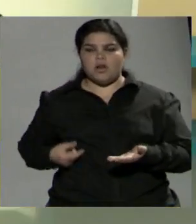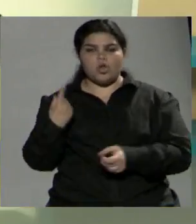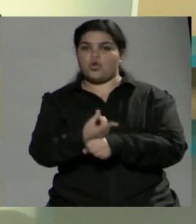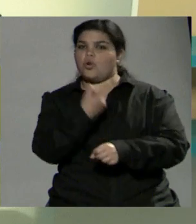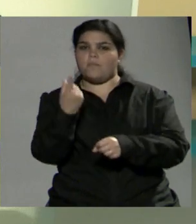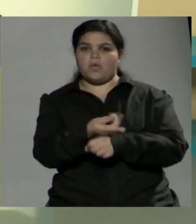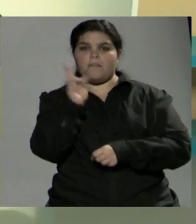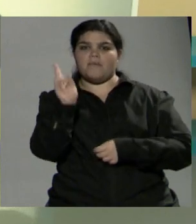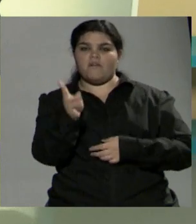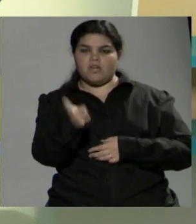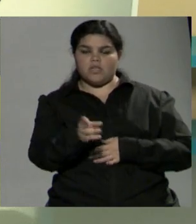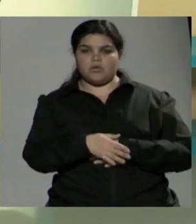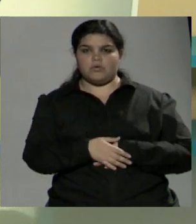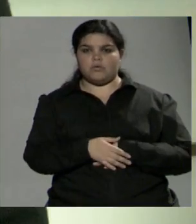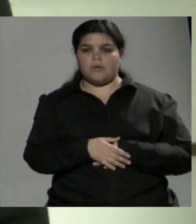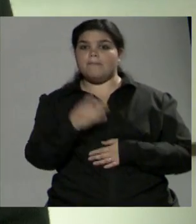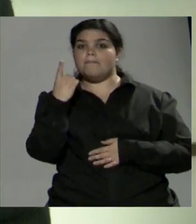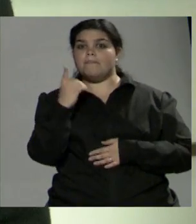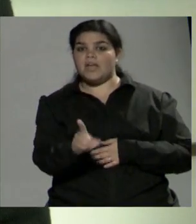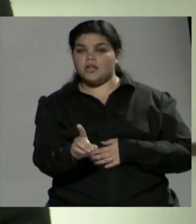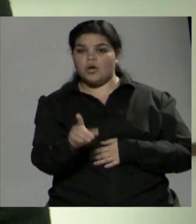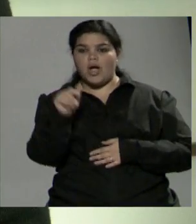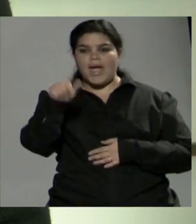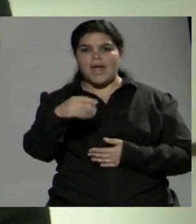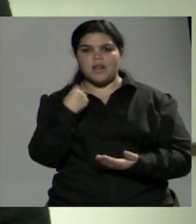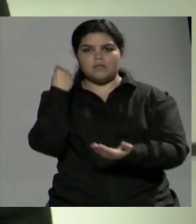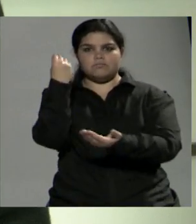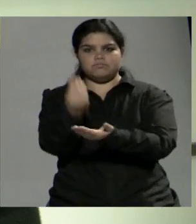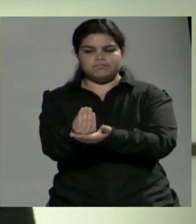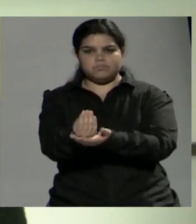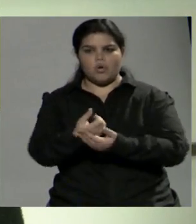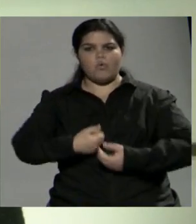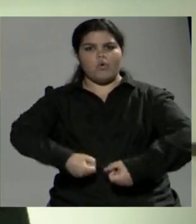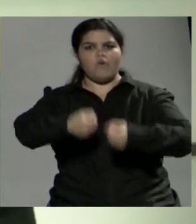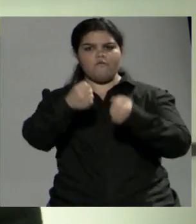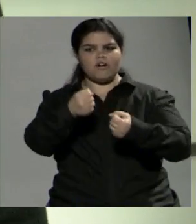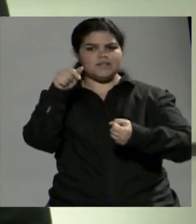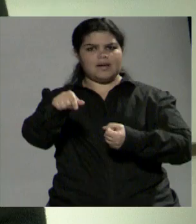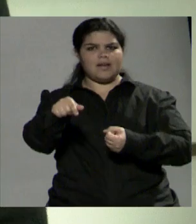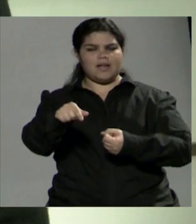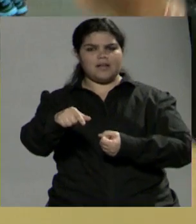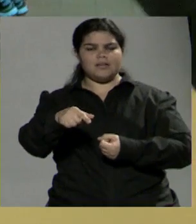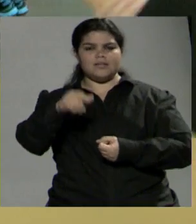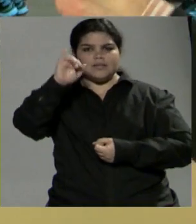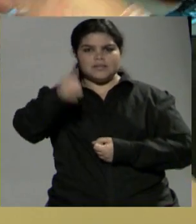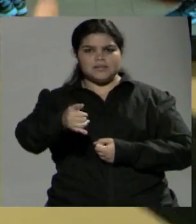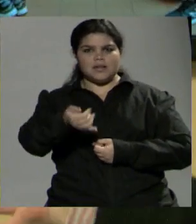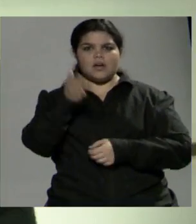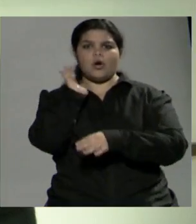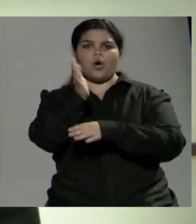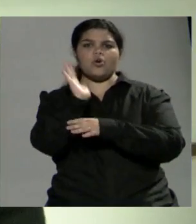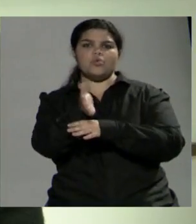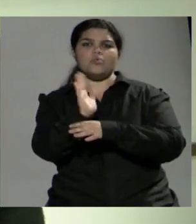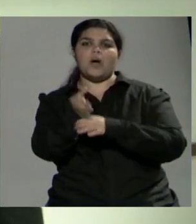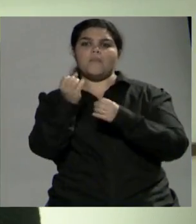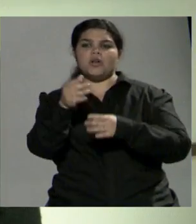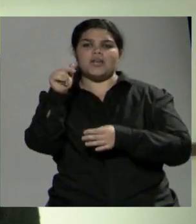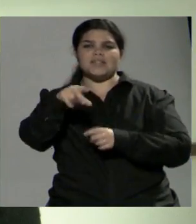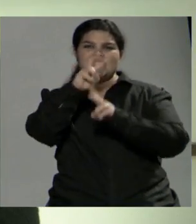personalmente no sé si realmente dan los tiempos, salvo que alguna ingeniería, digamos, que yo